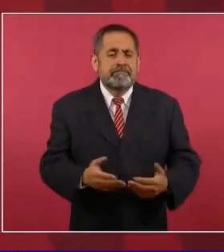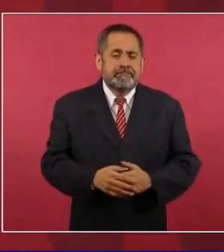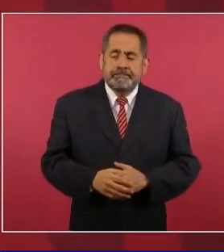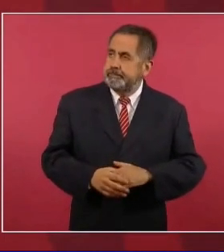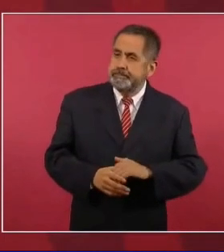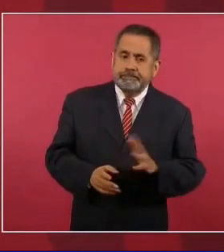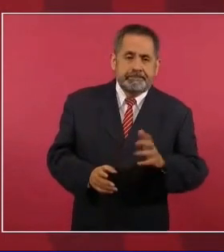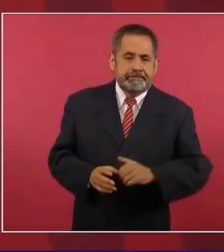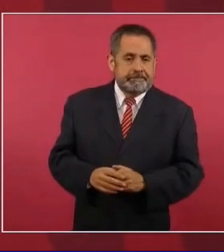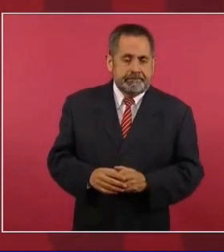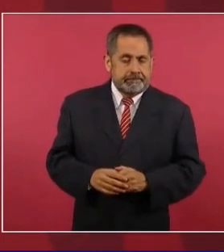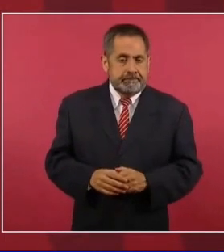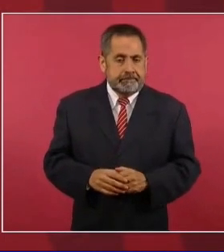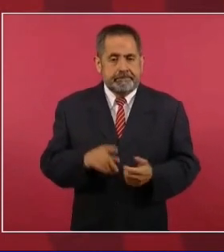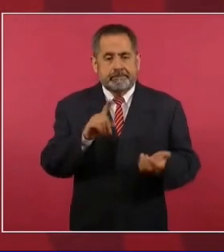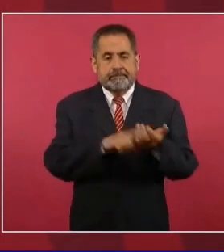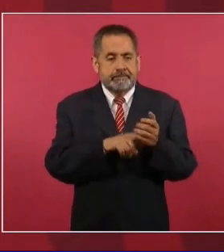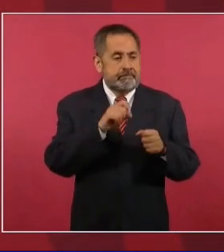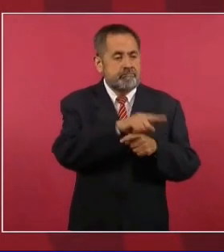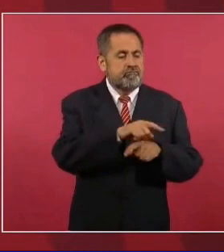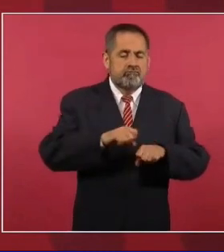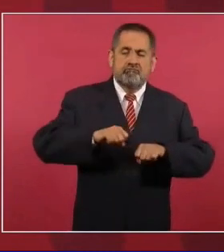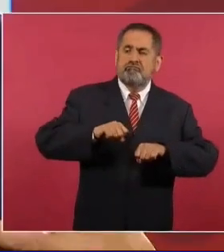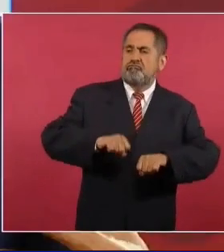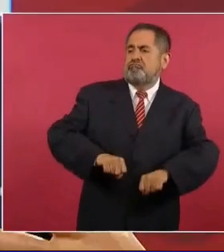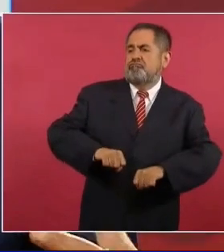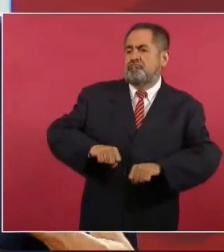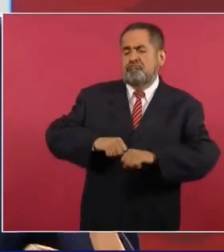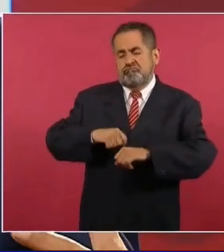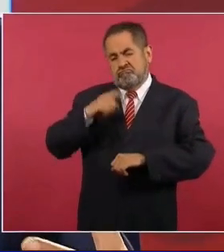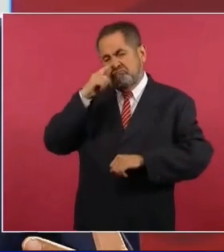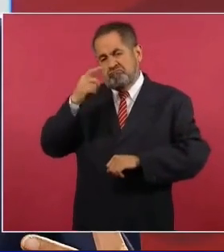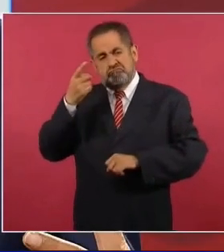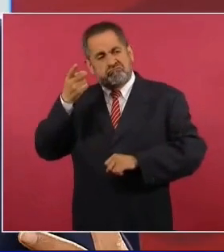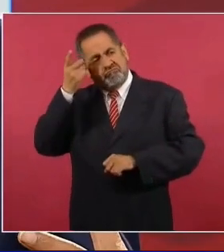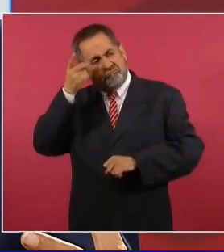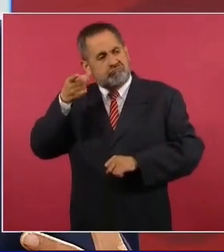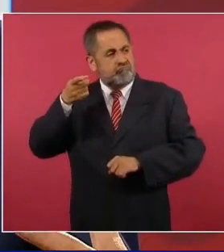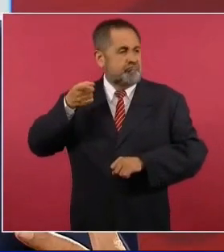Pero era parte de la prepotencia que existía,